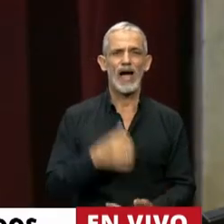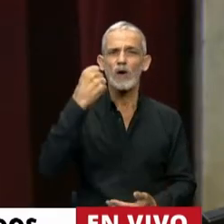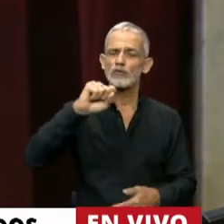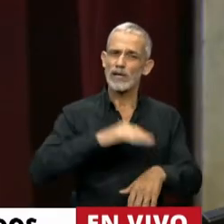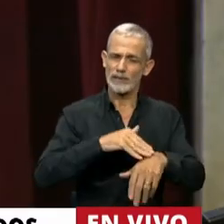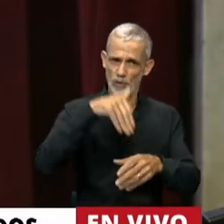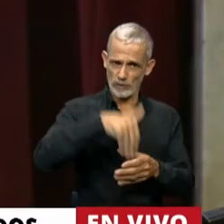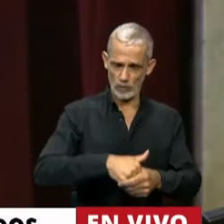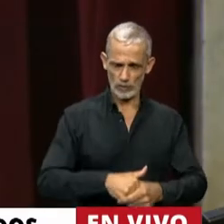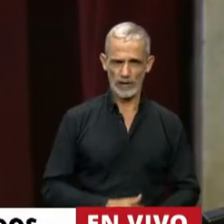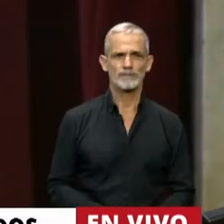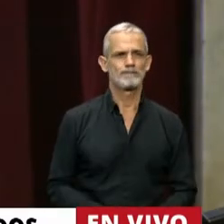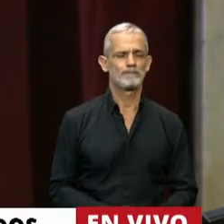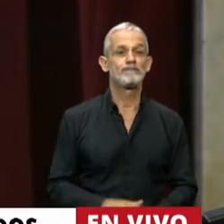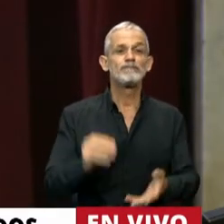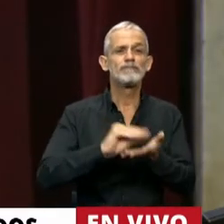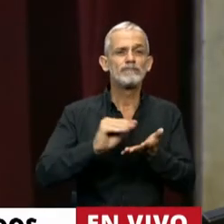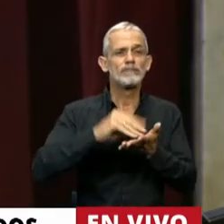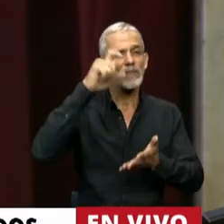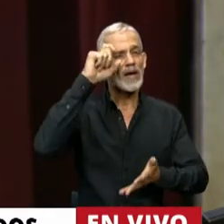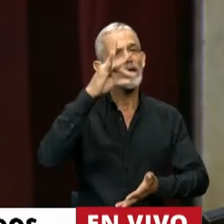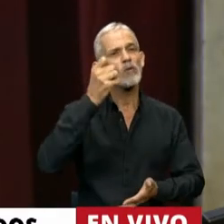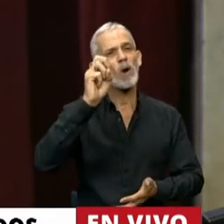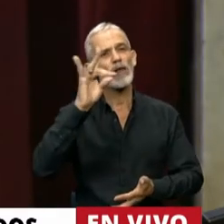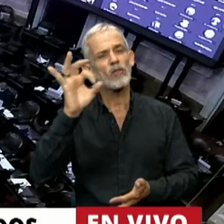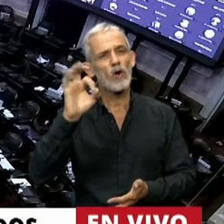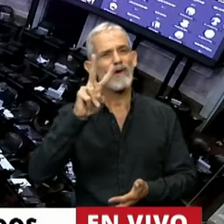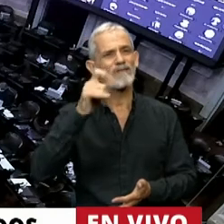Ausente a la hora de votar. Diputado Eduardo Valdés.